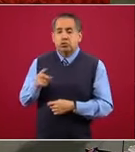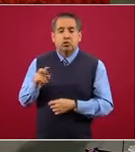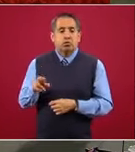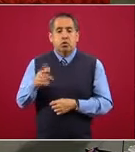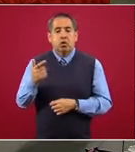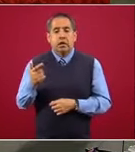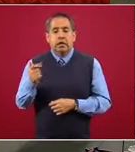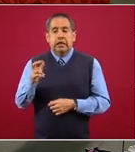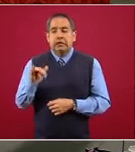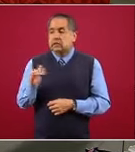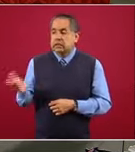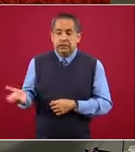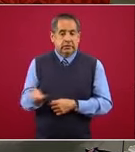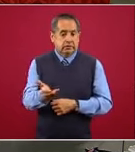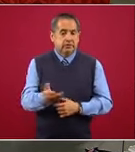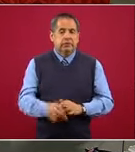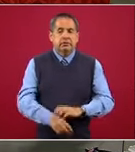amable.